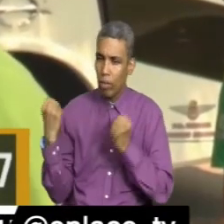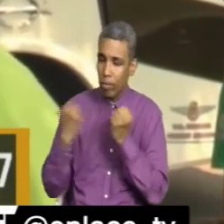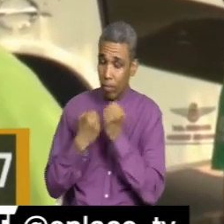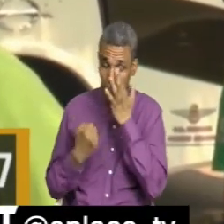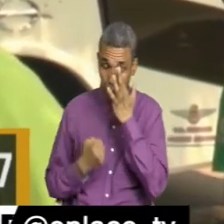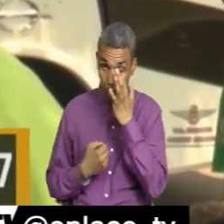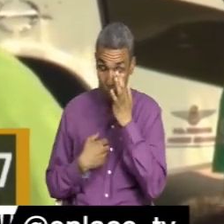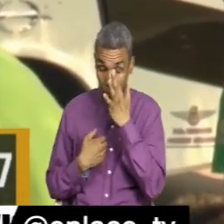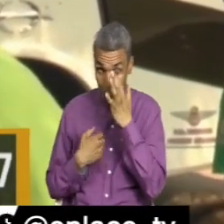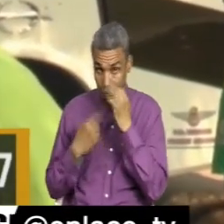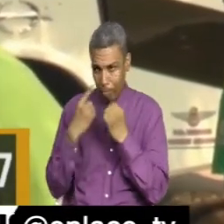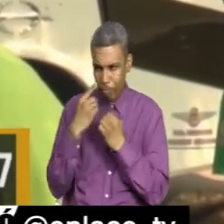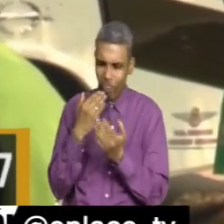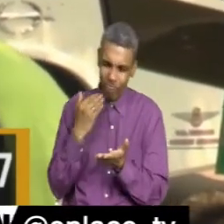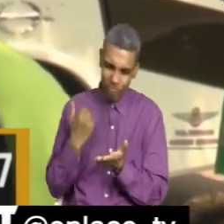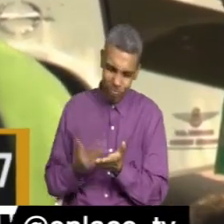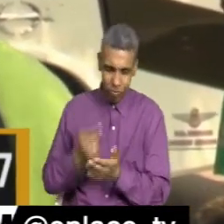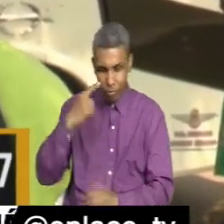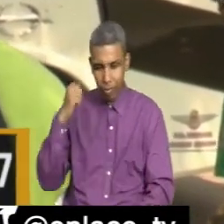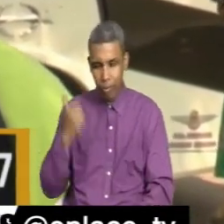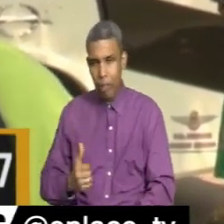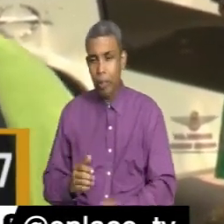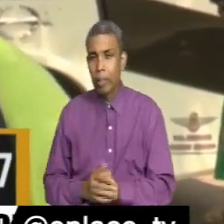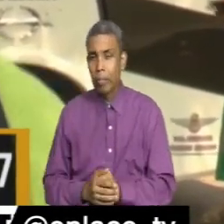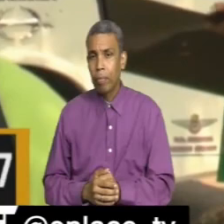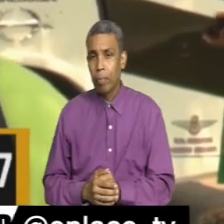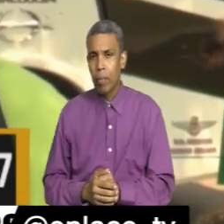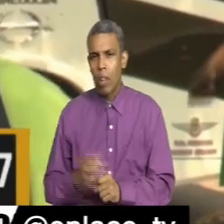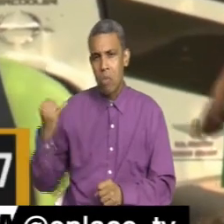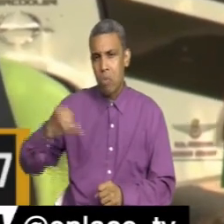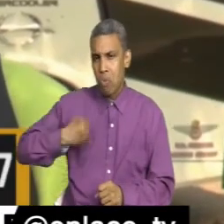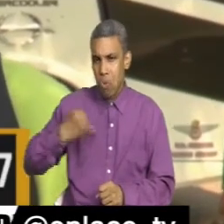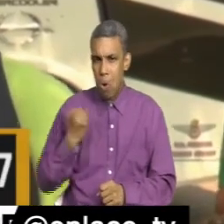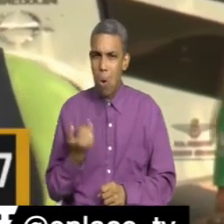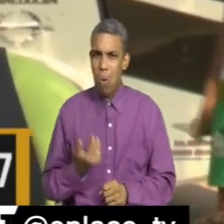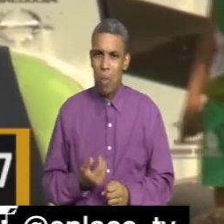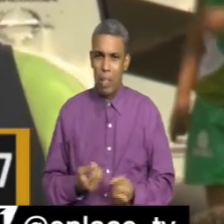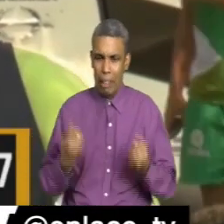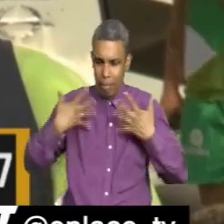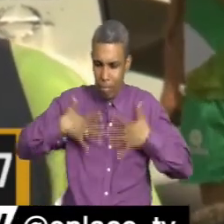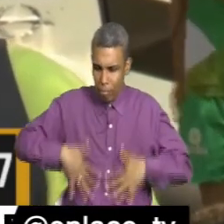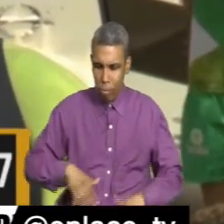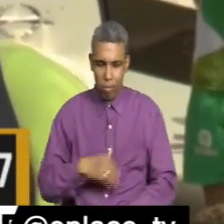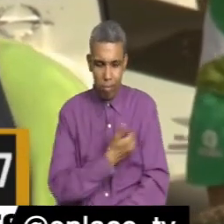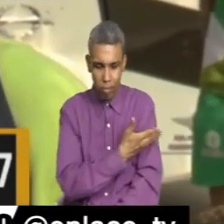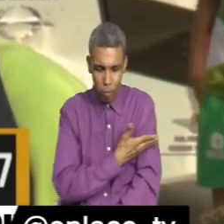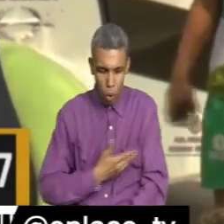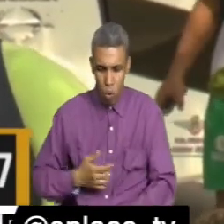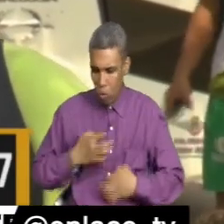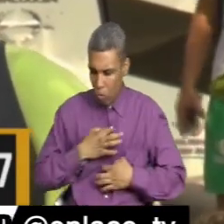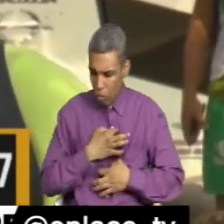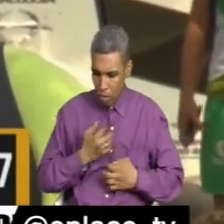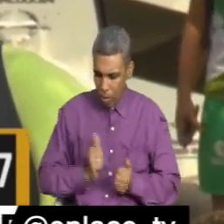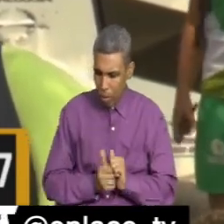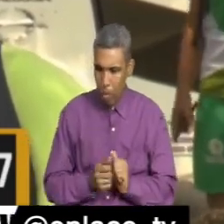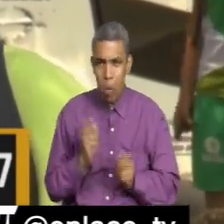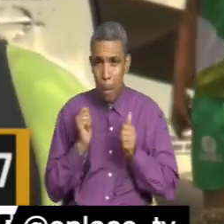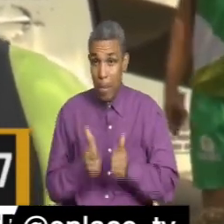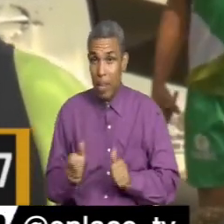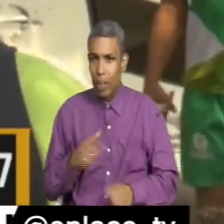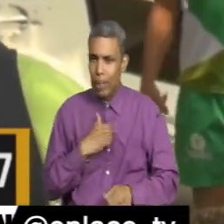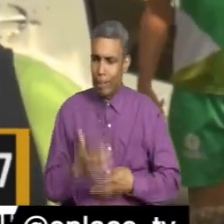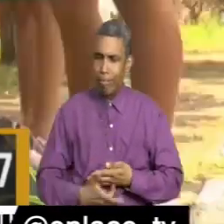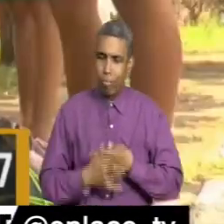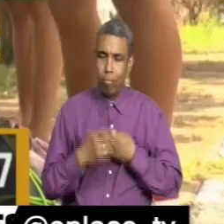pues la presentación de los muchachos, llegar allá bien uniformados, mostrarse y hacer las cosas bien, pues es una motivación bastante grande